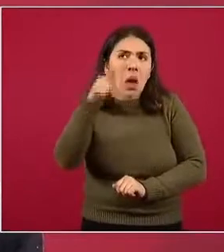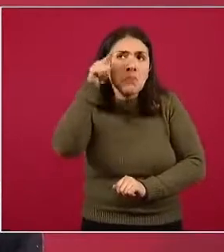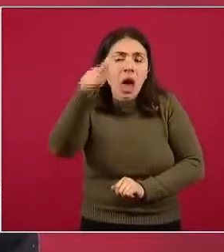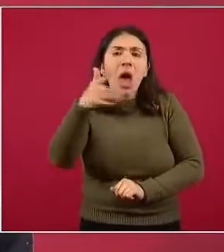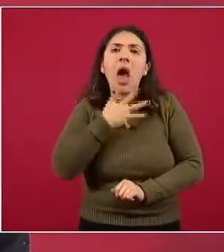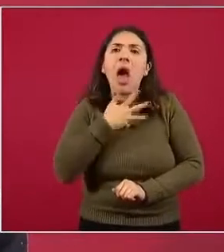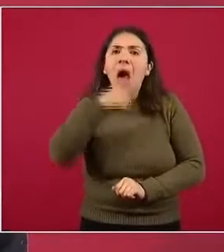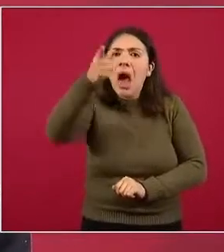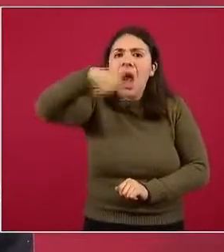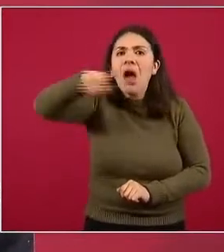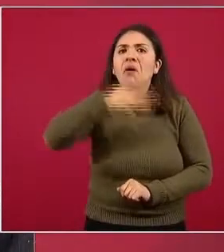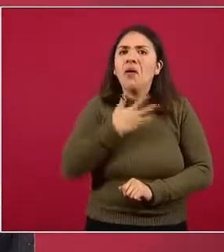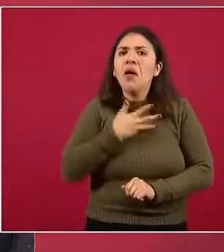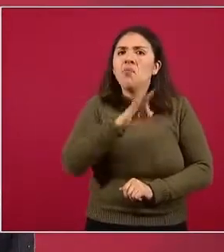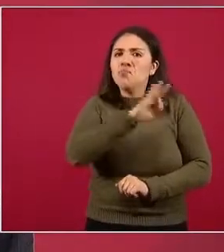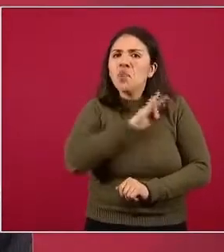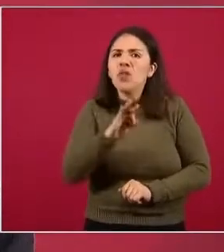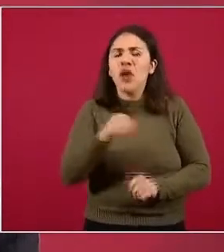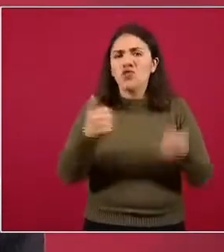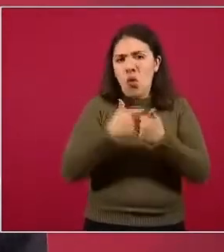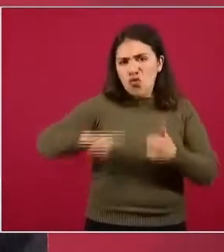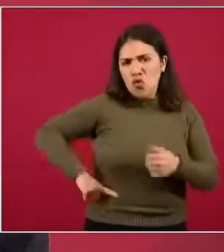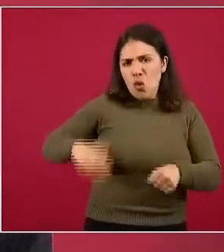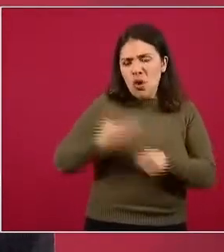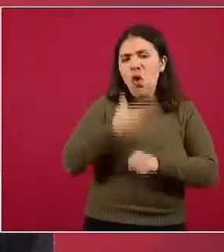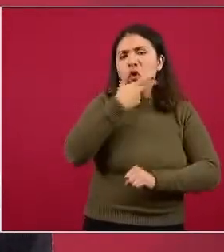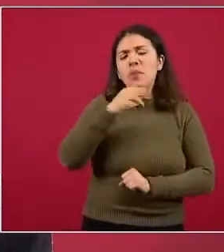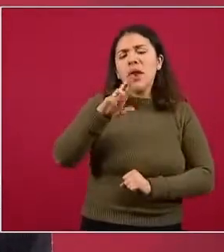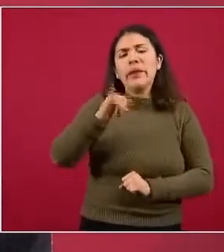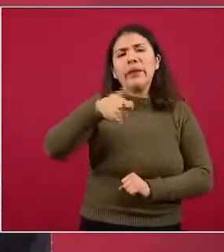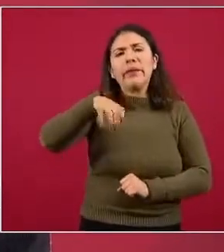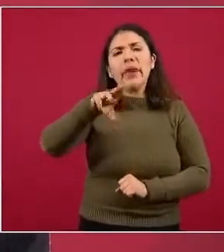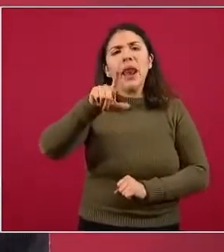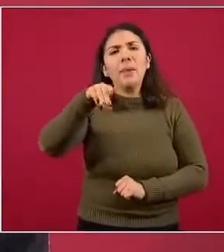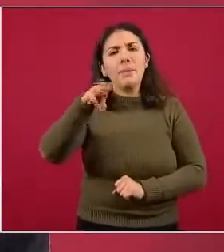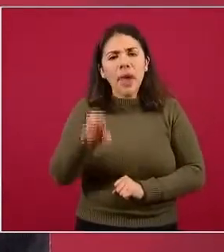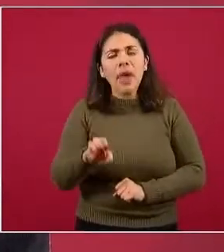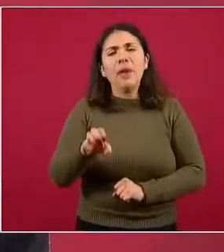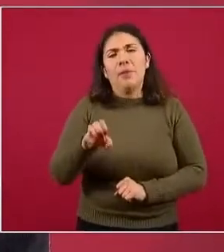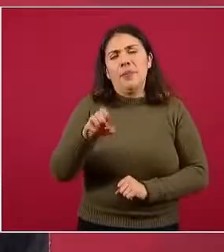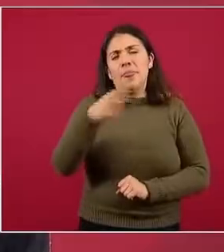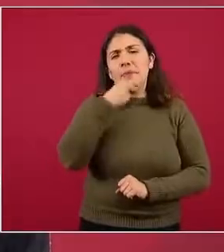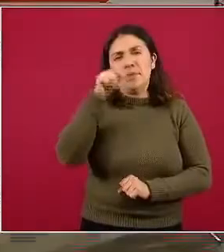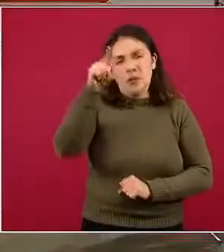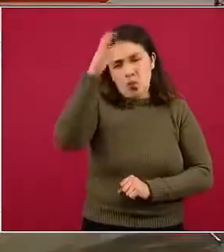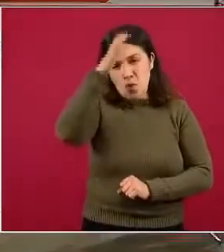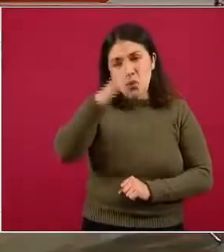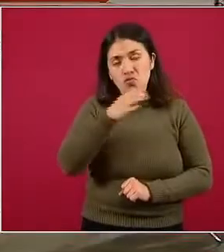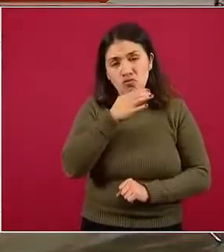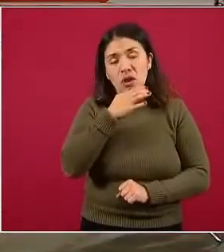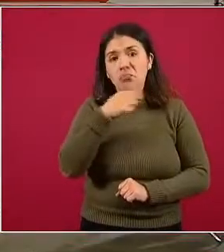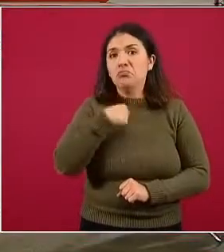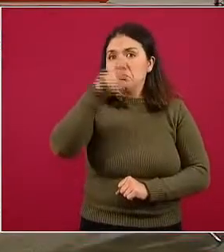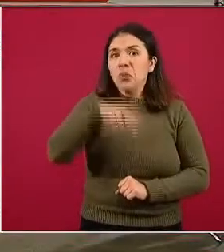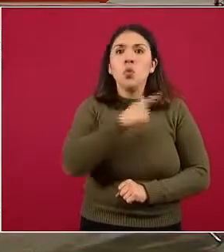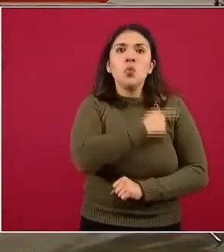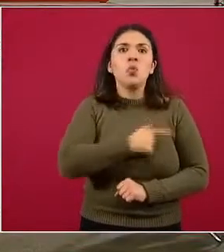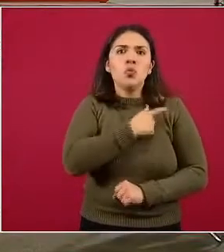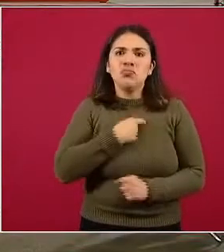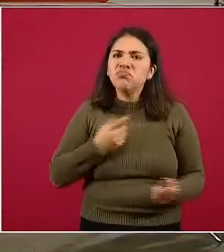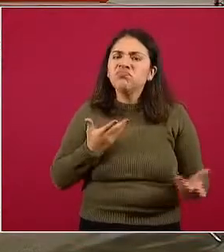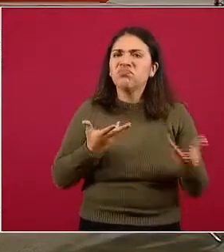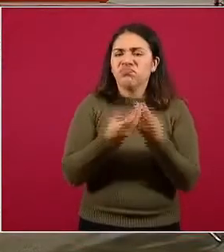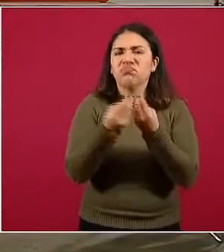excelente disposición de colaboración del gobernador Miguel Ángel Riquelme de Coahuila, lo cual nos da mucho gusto y se lo